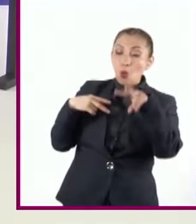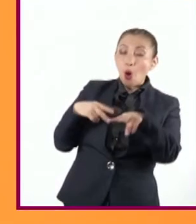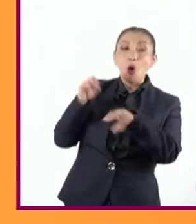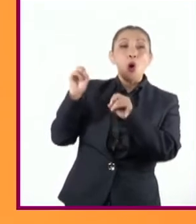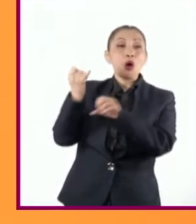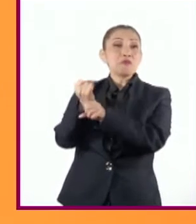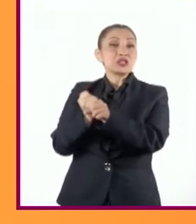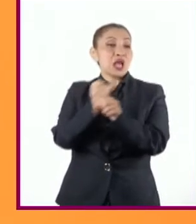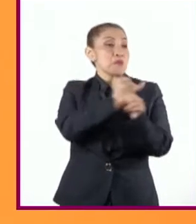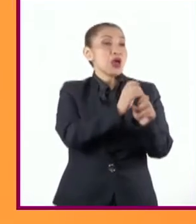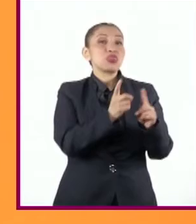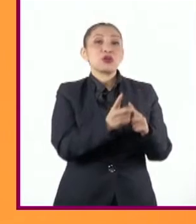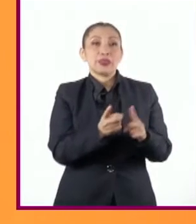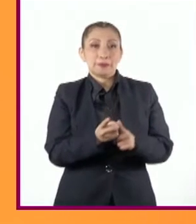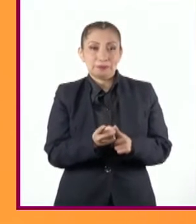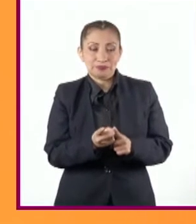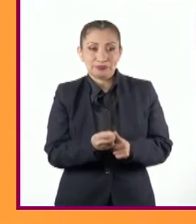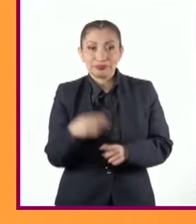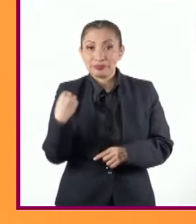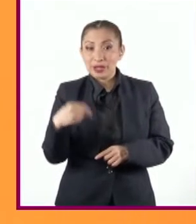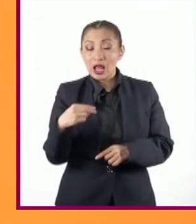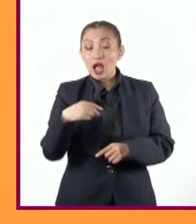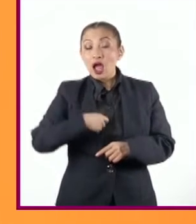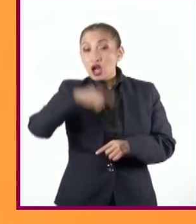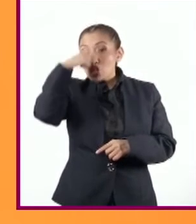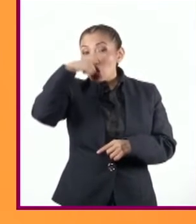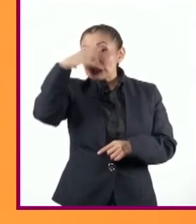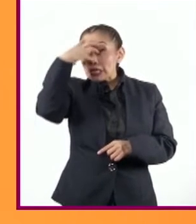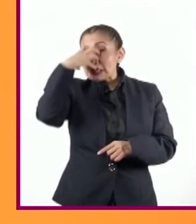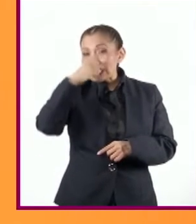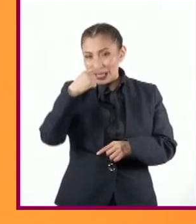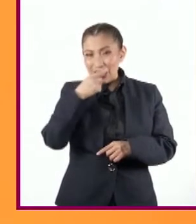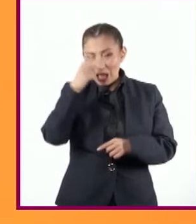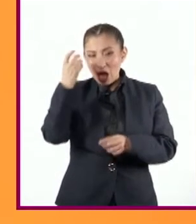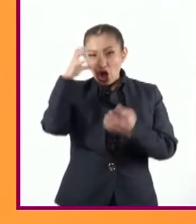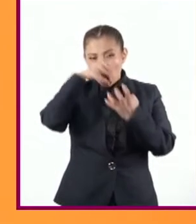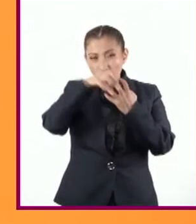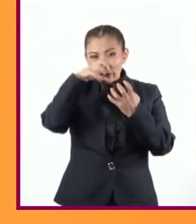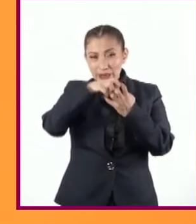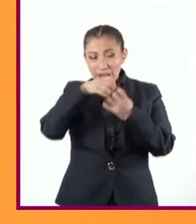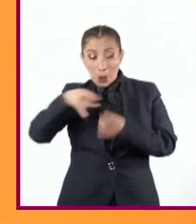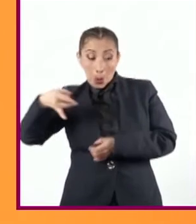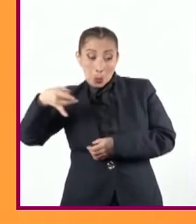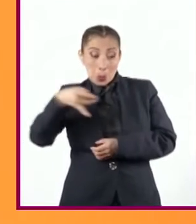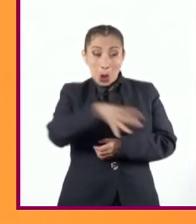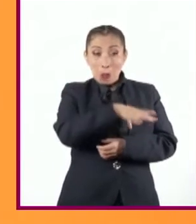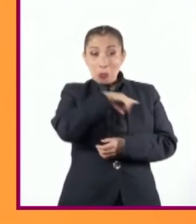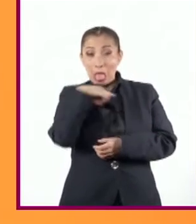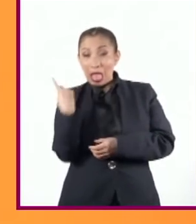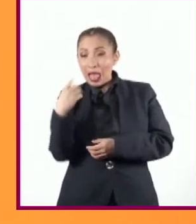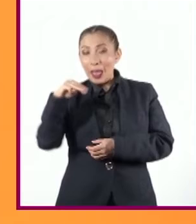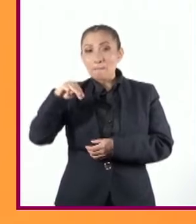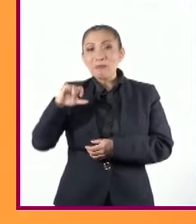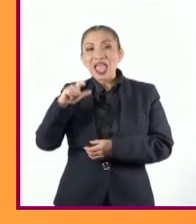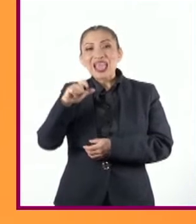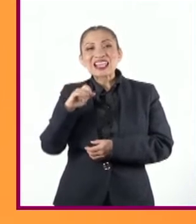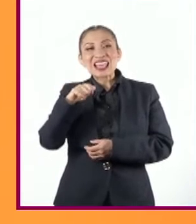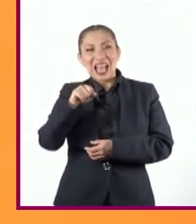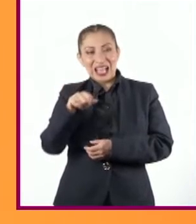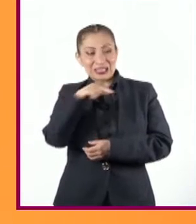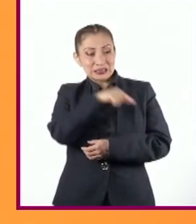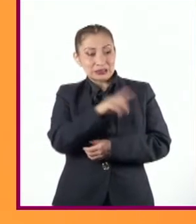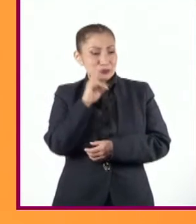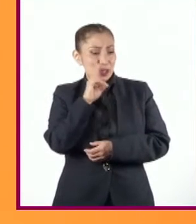recurre. Por ejemplo, la llamada Noche Triste, donde Hernán Cortés sufre una derrota frente a los mexicas, puede